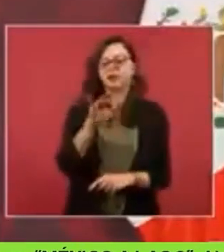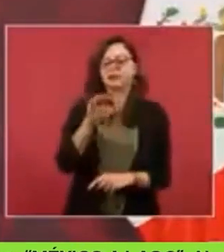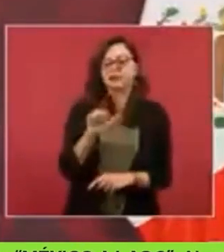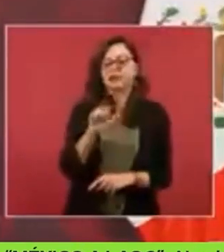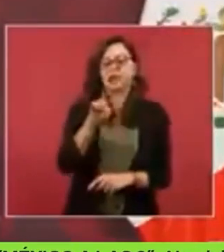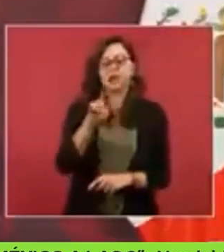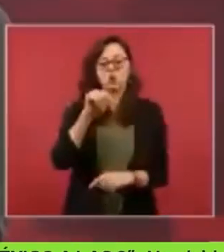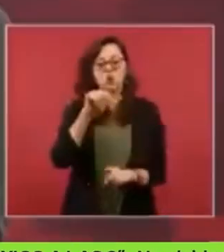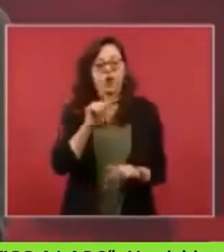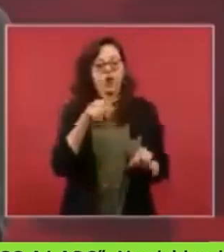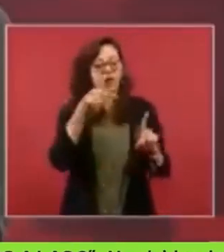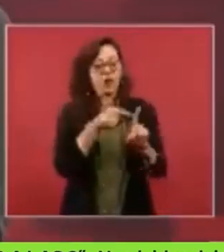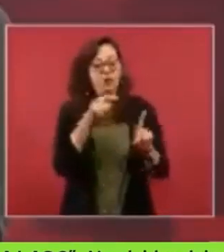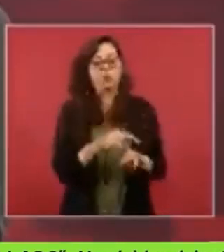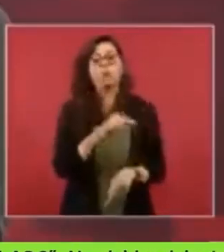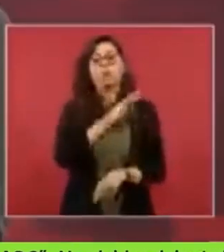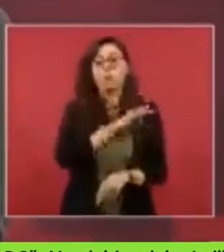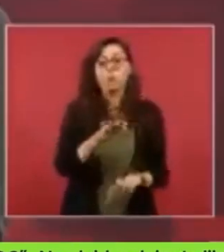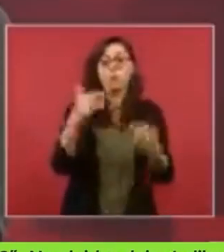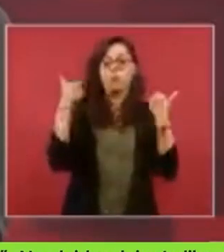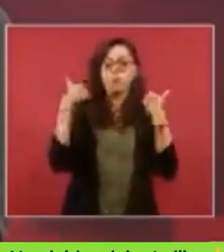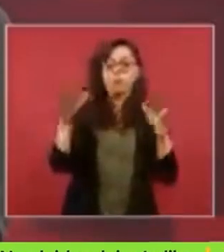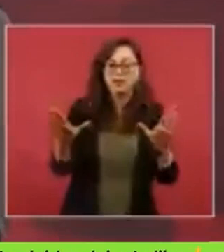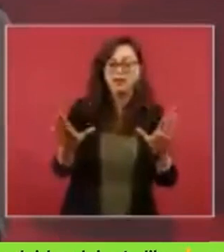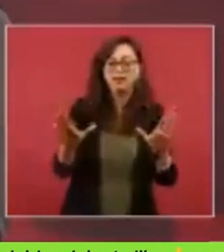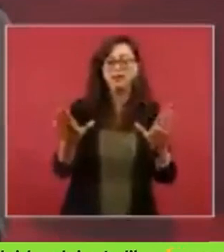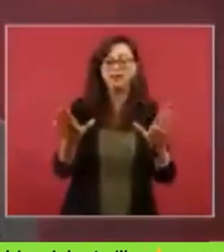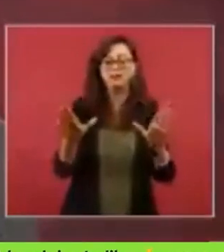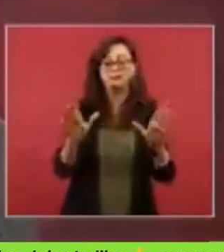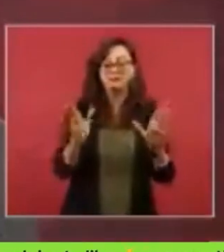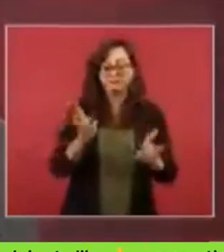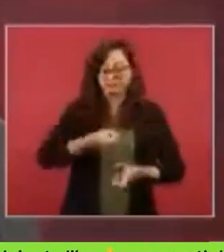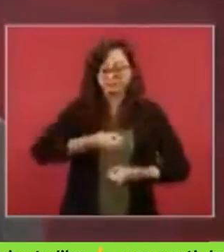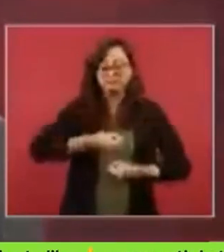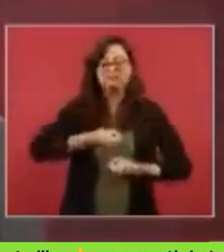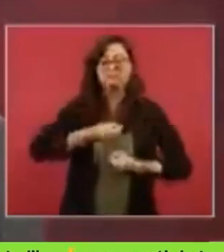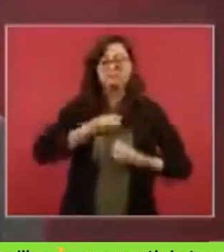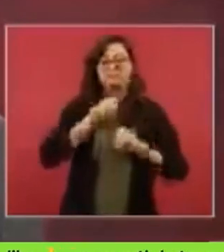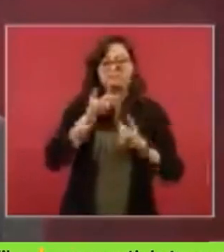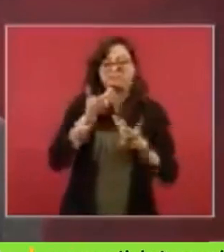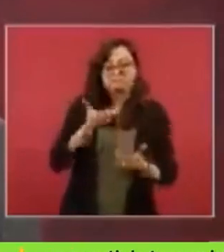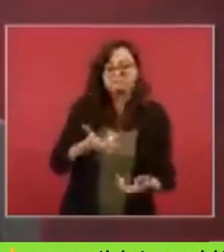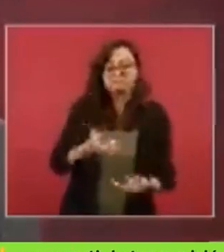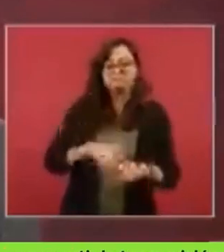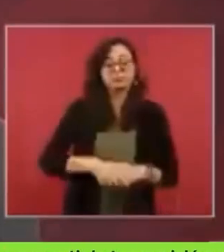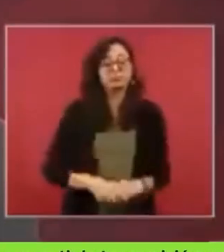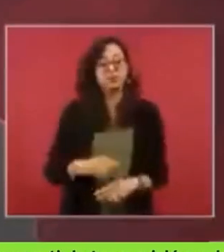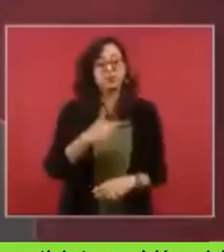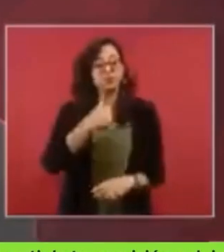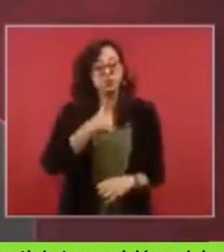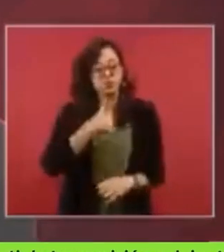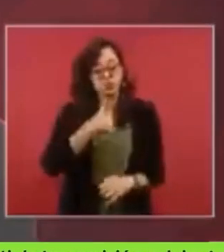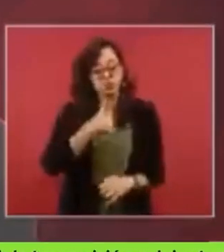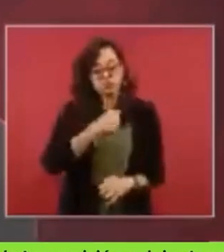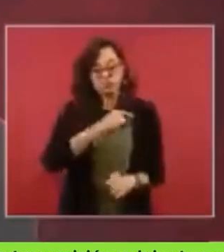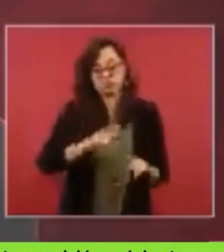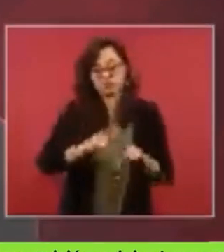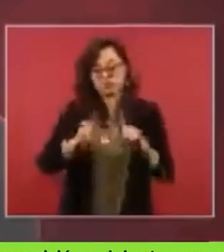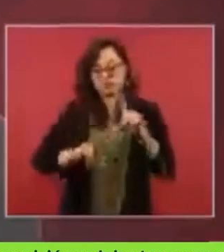y yo diría como presidente de México por el bien del país